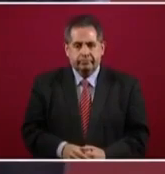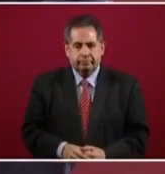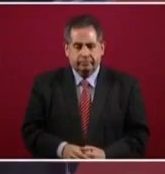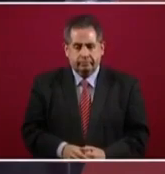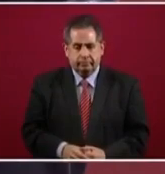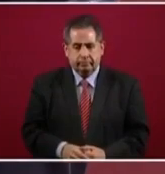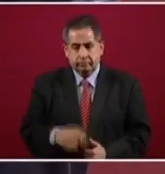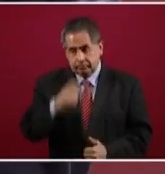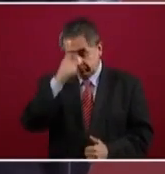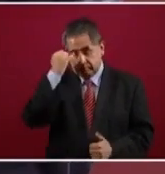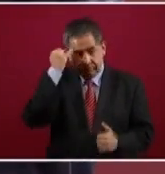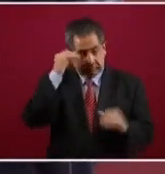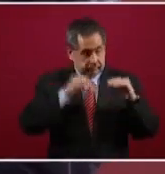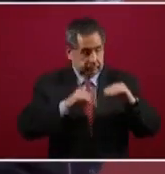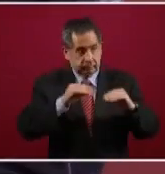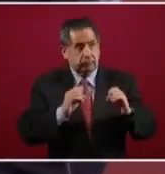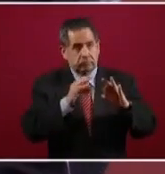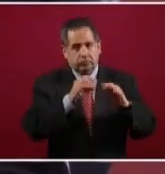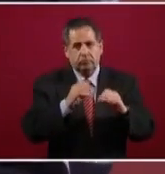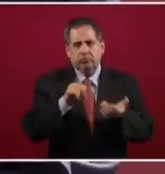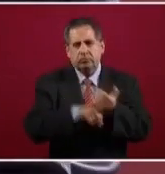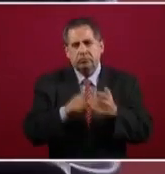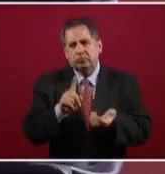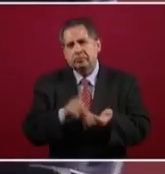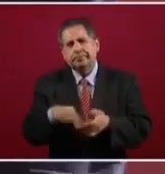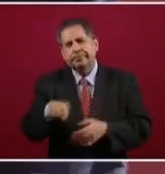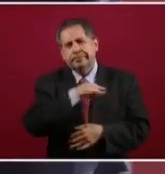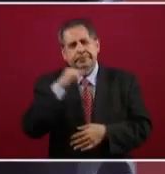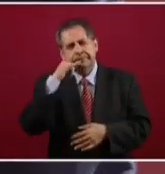La creación de los aparatos y además la hipocresía, ¿no?